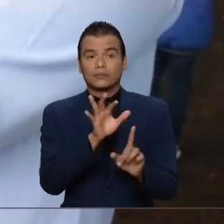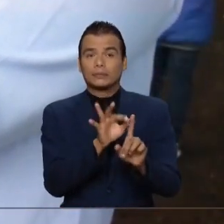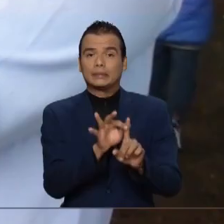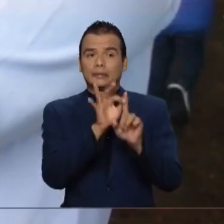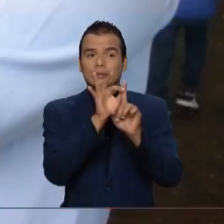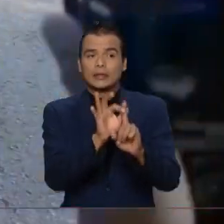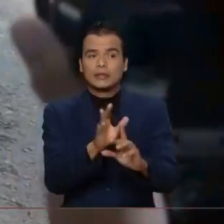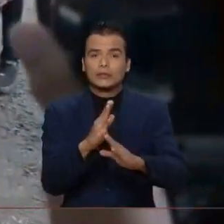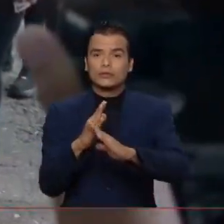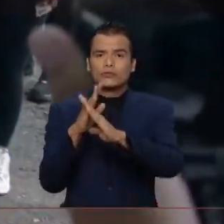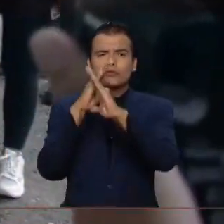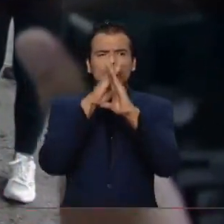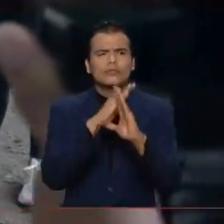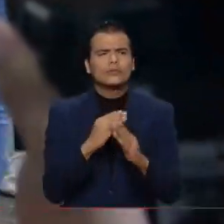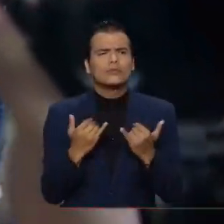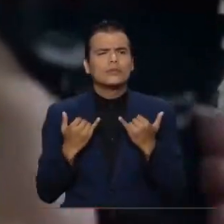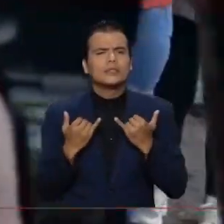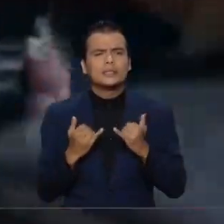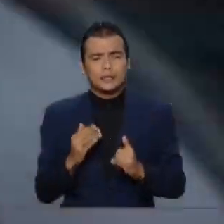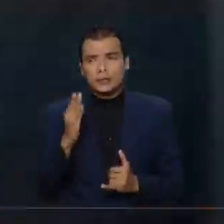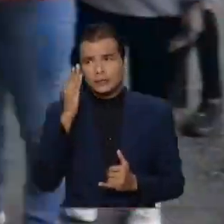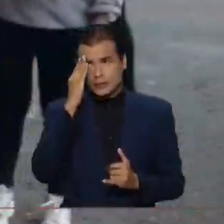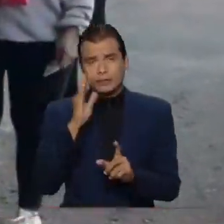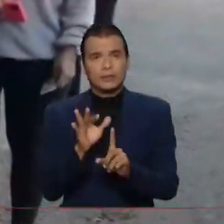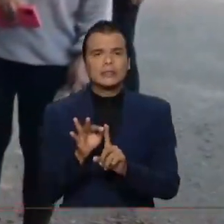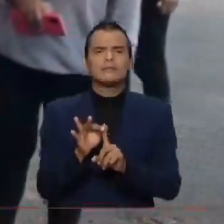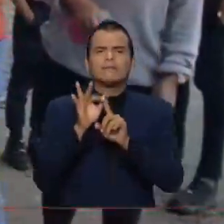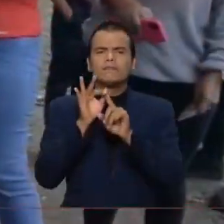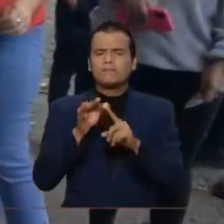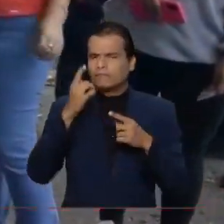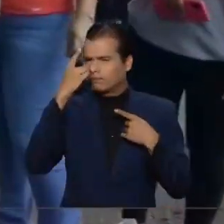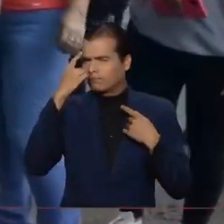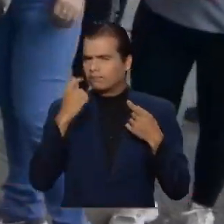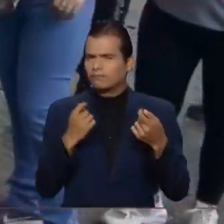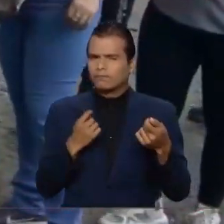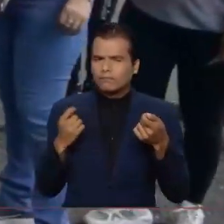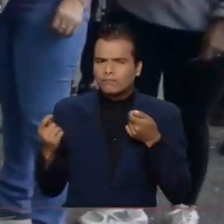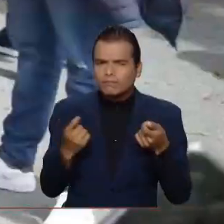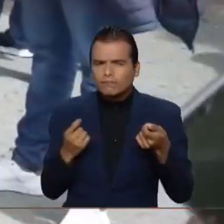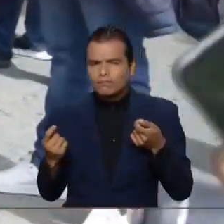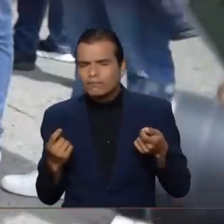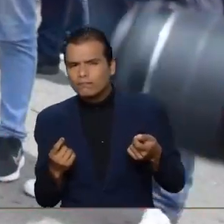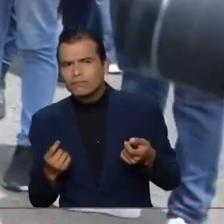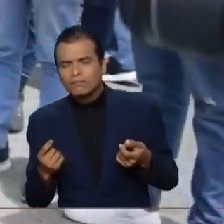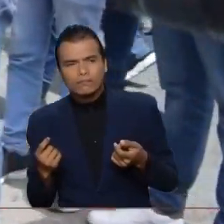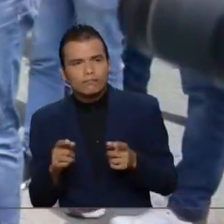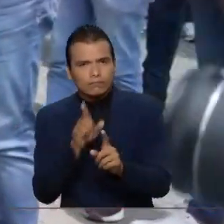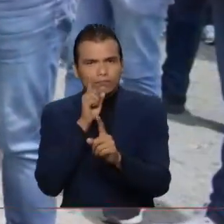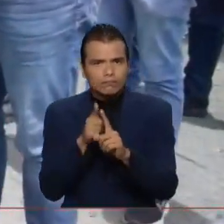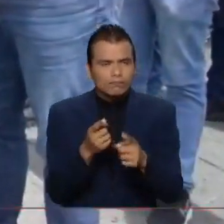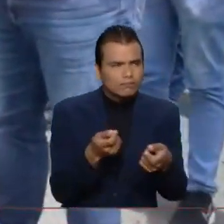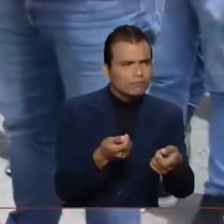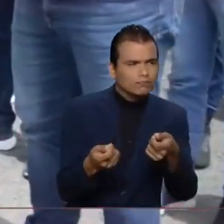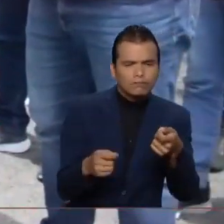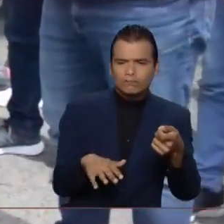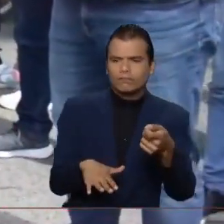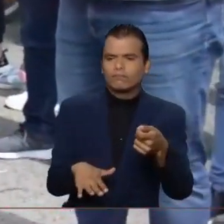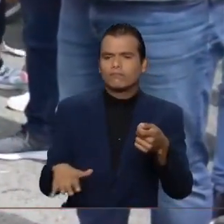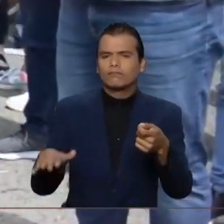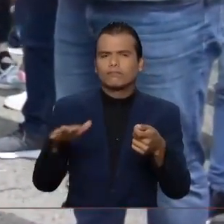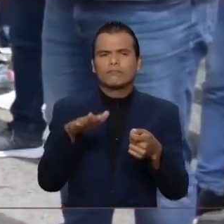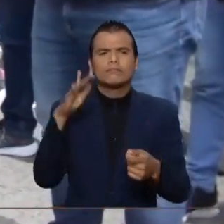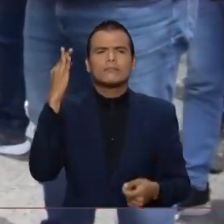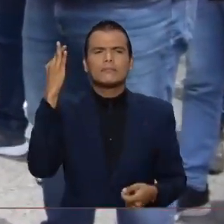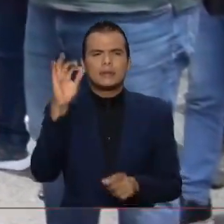Palmira, estamos efectuando una serie de controles en las principales vías de acceso a la ciudad para brindarles, digamos,